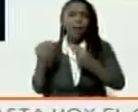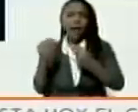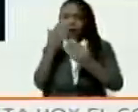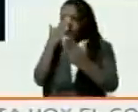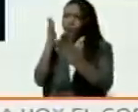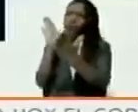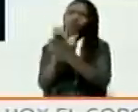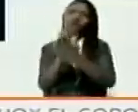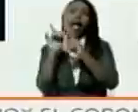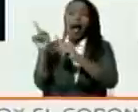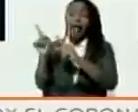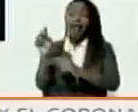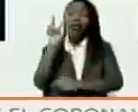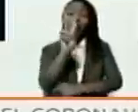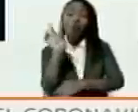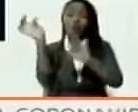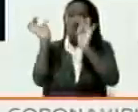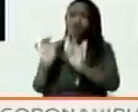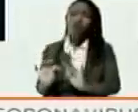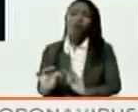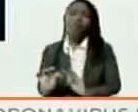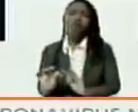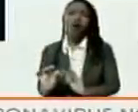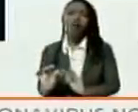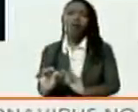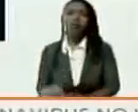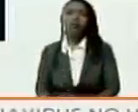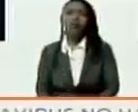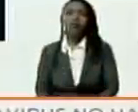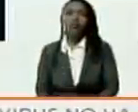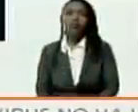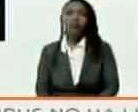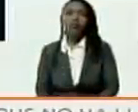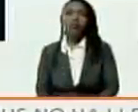enfrentemos estas dos circunstancias.